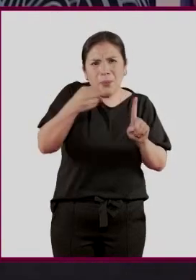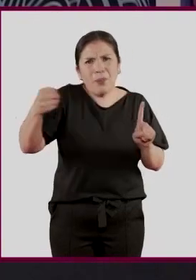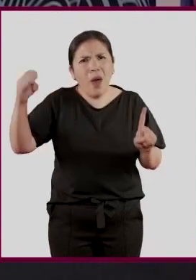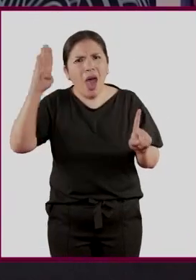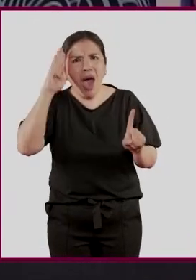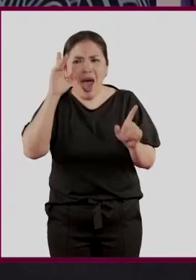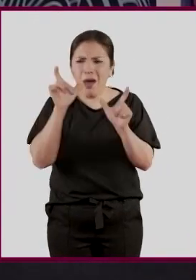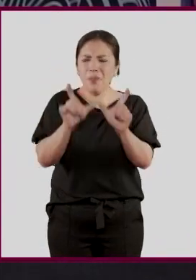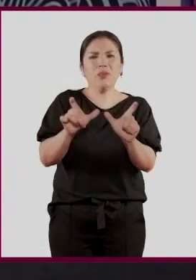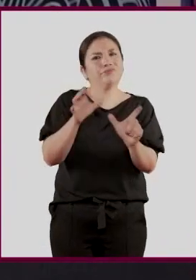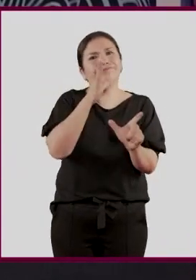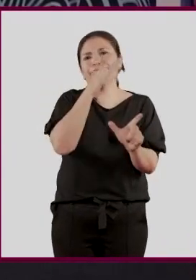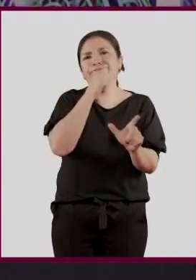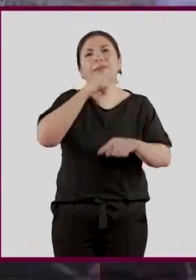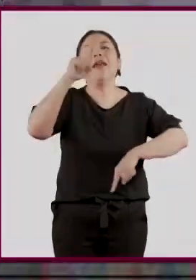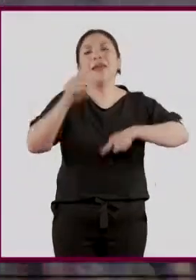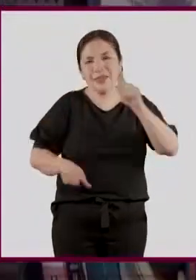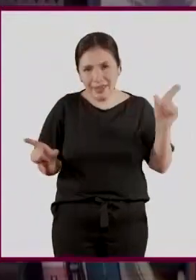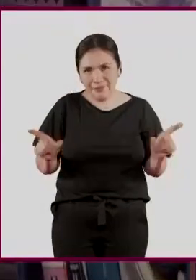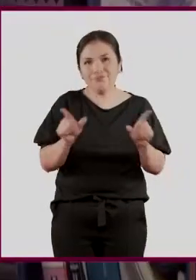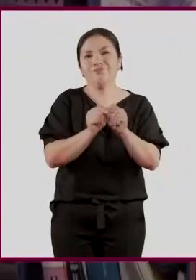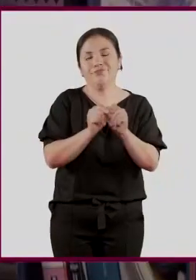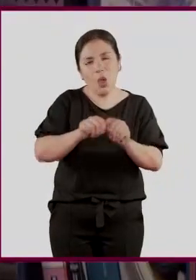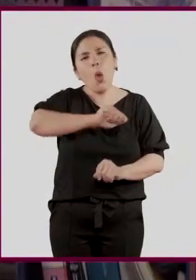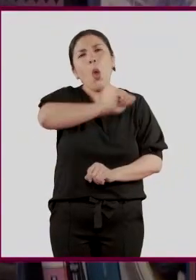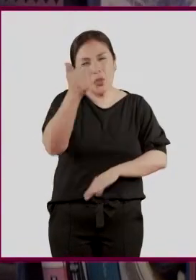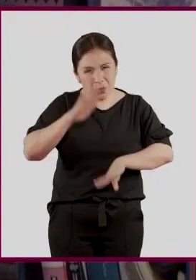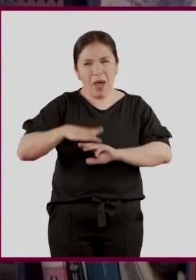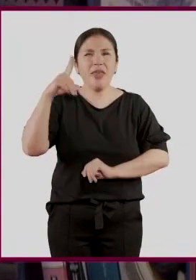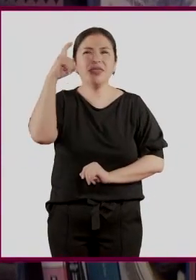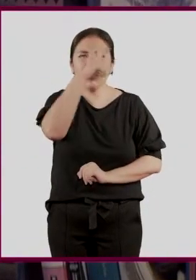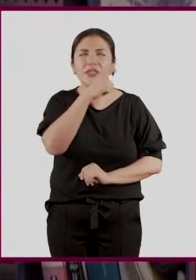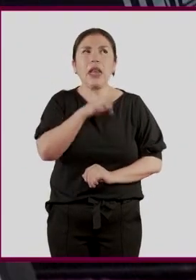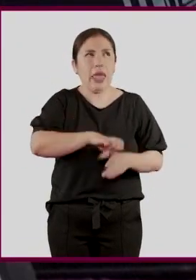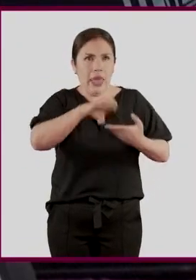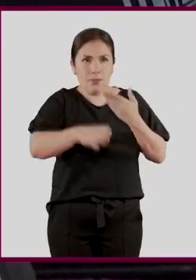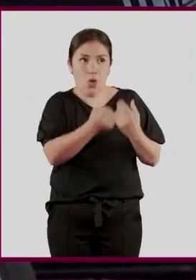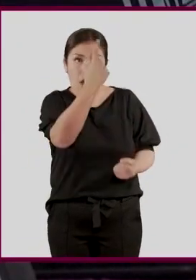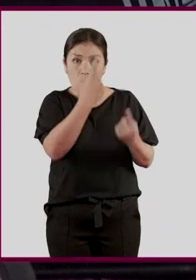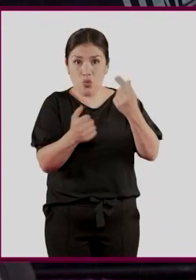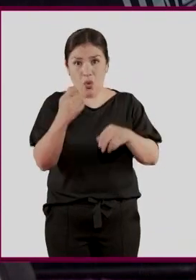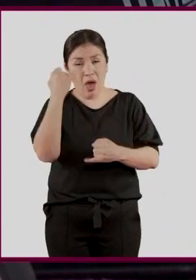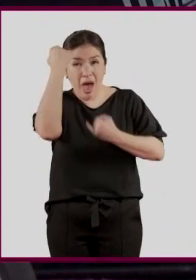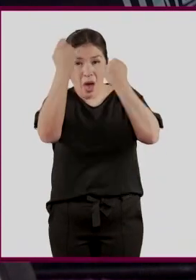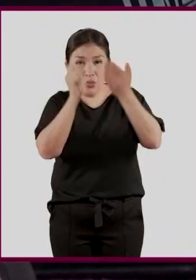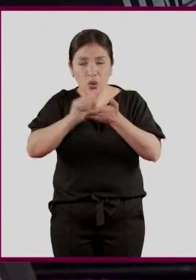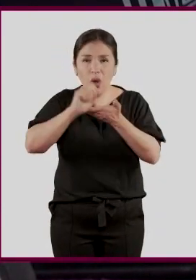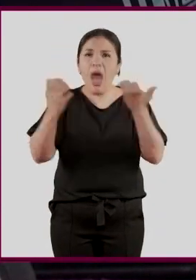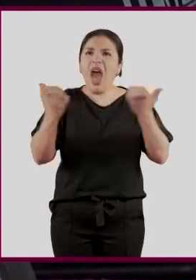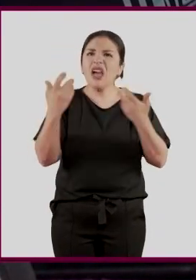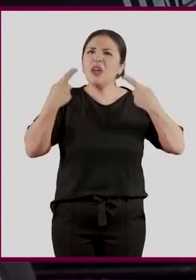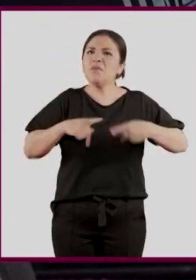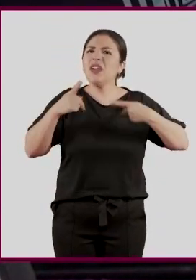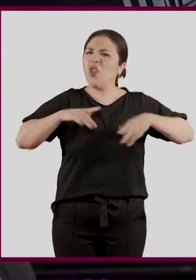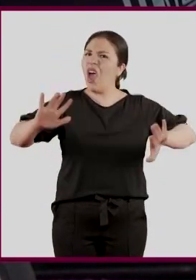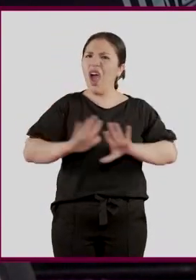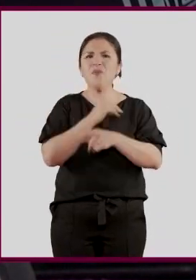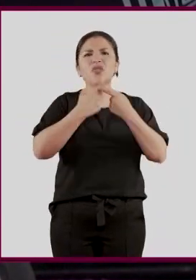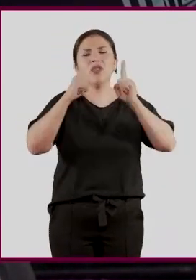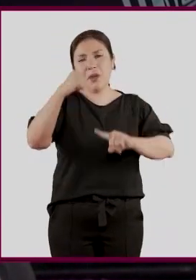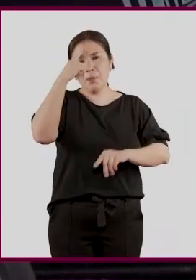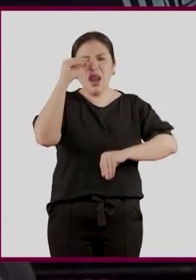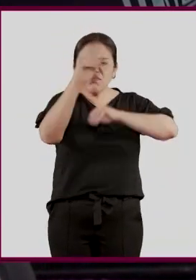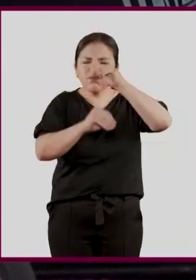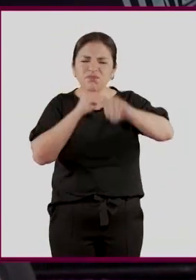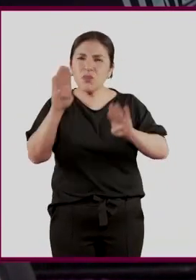va a caber todo ese nombre en una portada? Otros casos son más complicados. Algunos autores crean personalidades distintas para